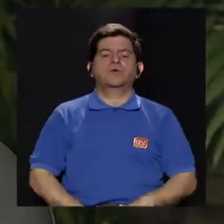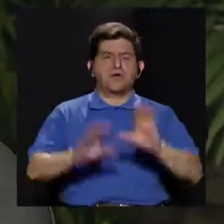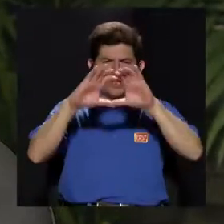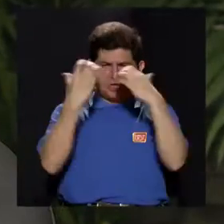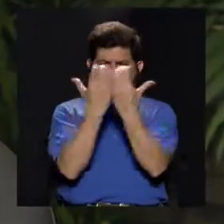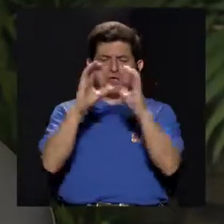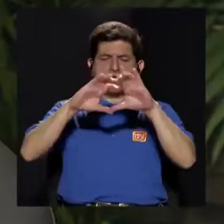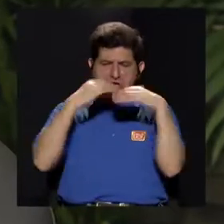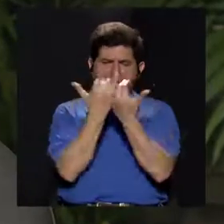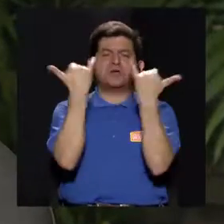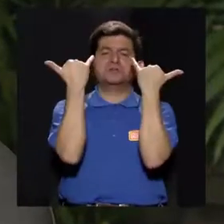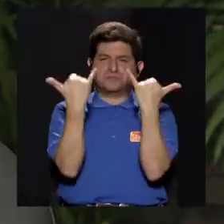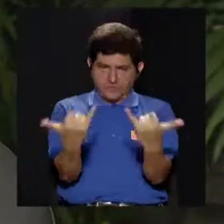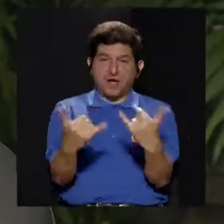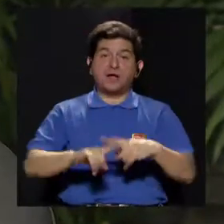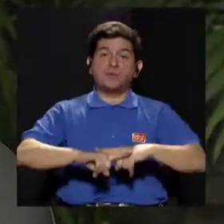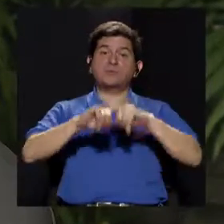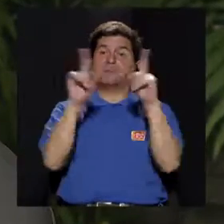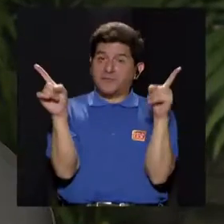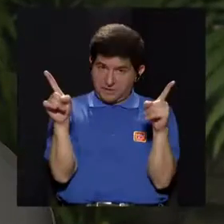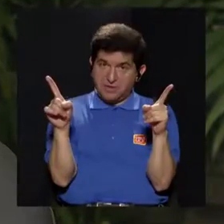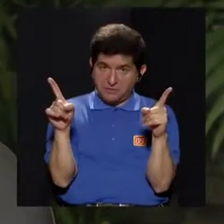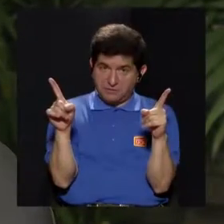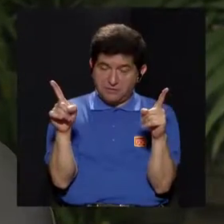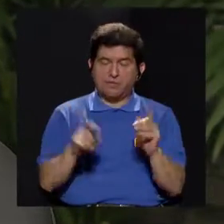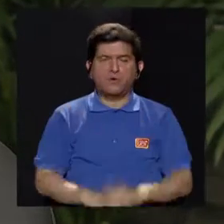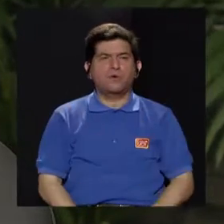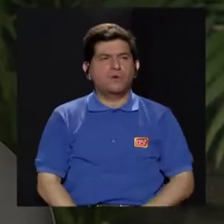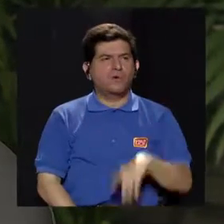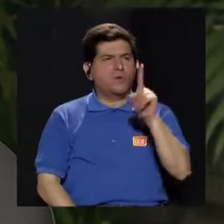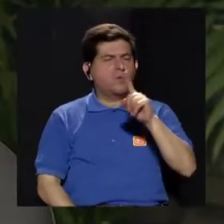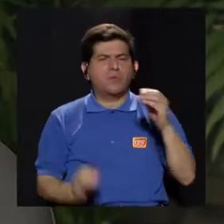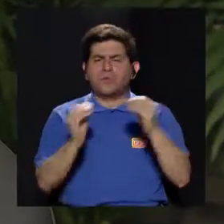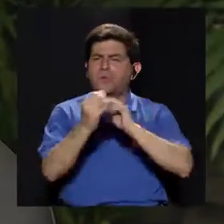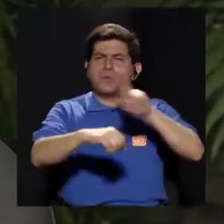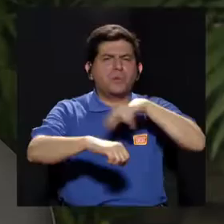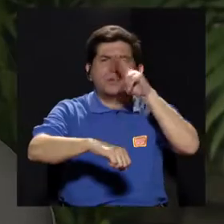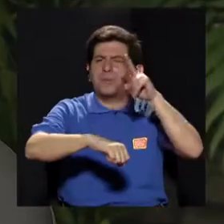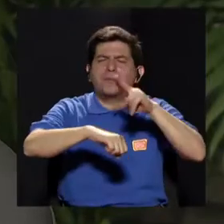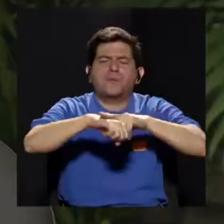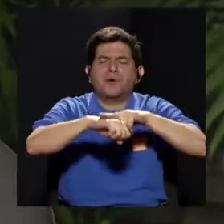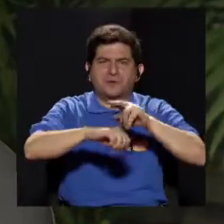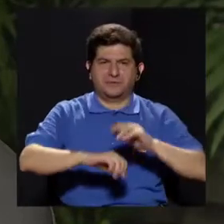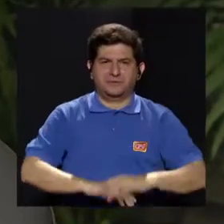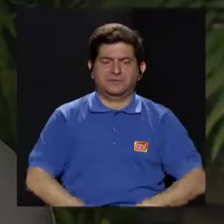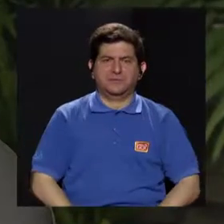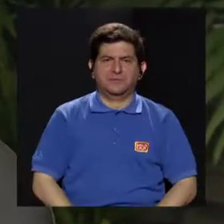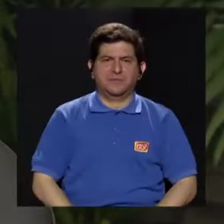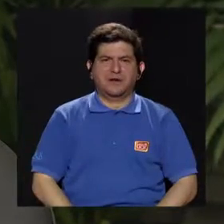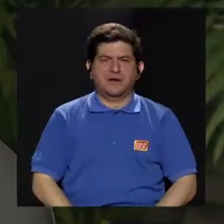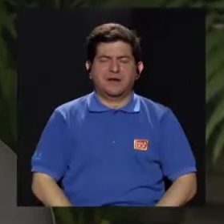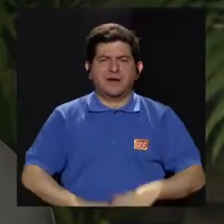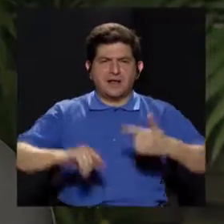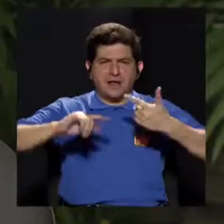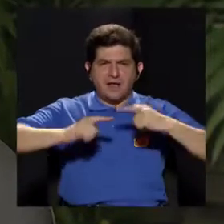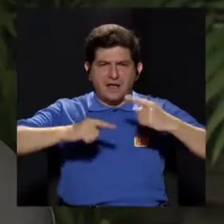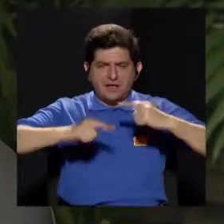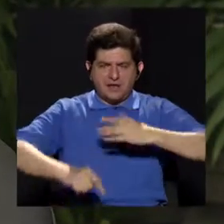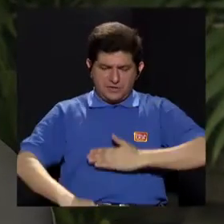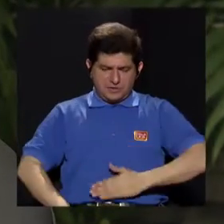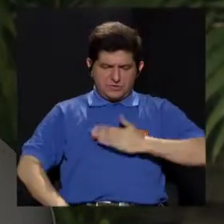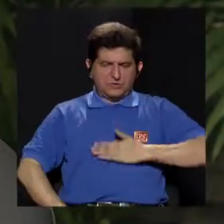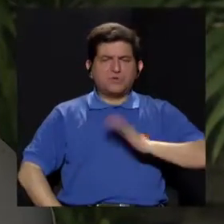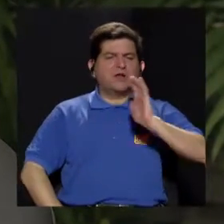Los han clasificado, ¿verdad? Pero uno de los más frecuentes es dolor